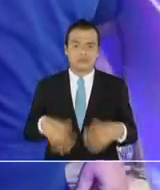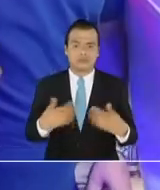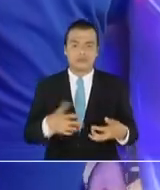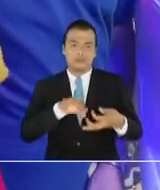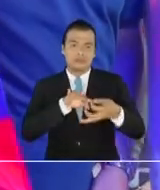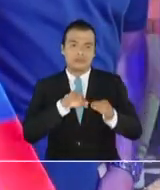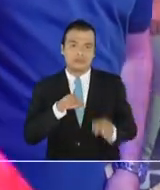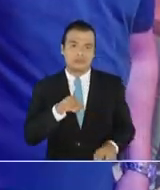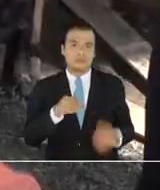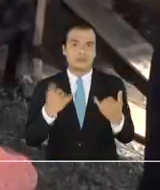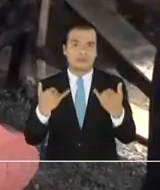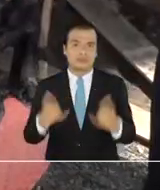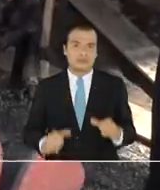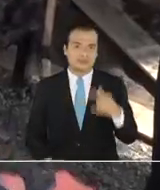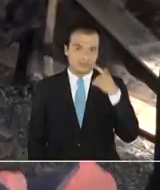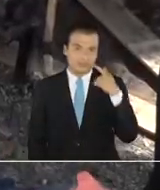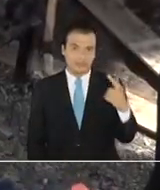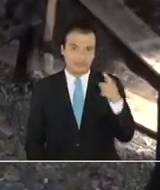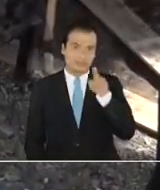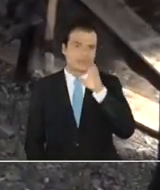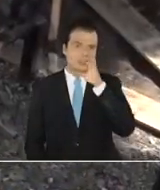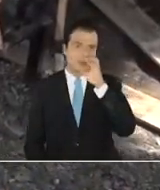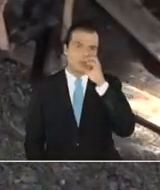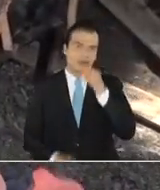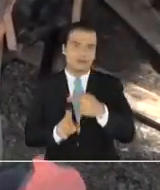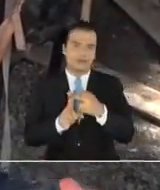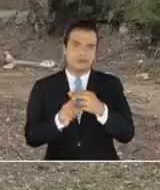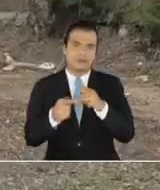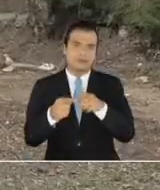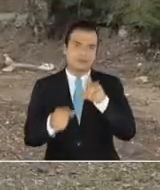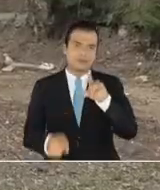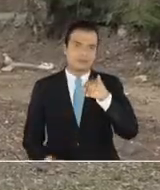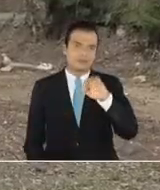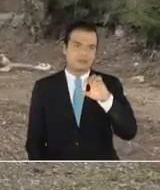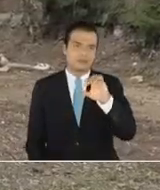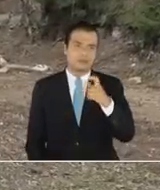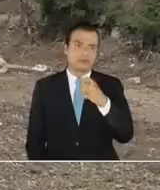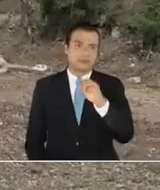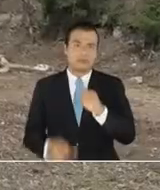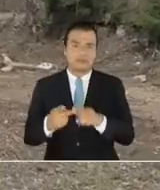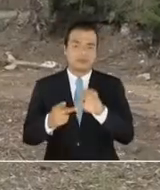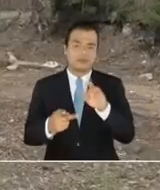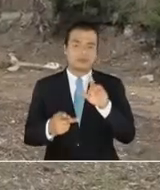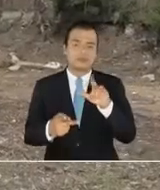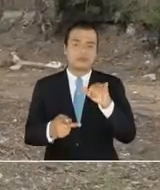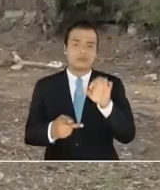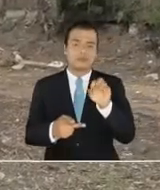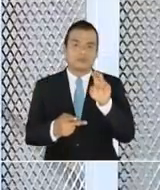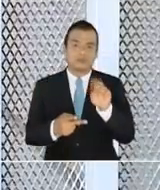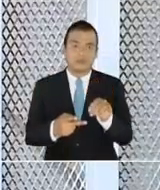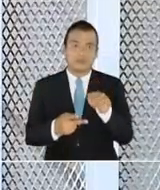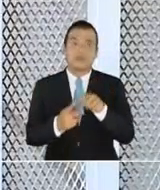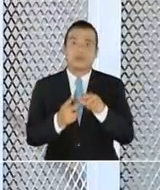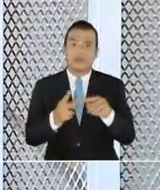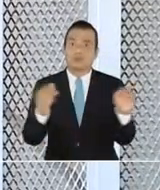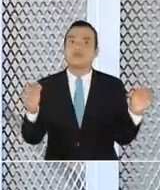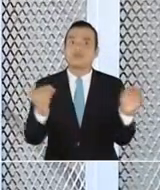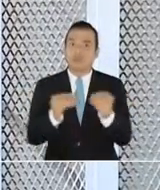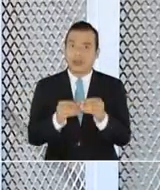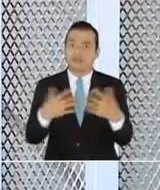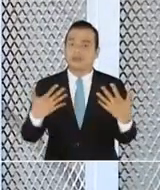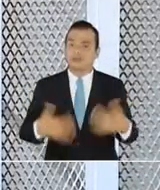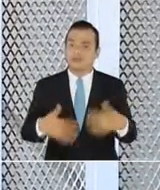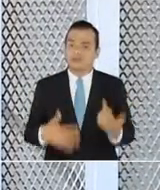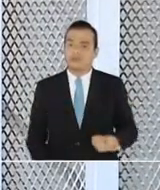chique y Diego menees quienes consideran se pueden multiplicar los resultados con nuevos escenarios e implementación por ejemplo que